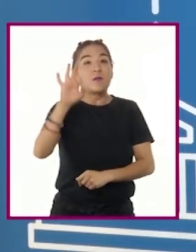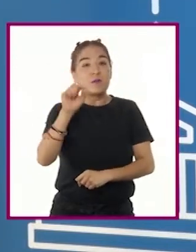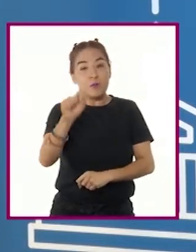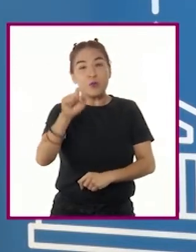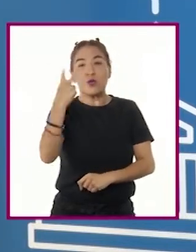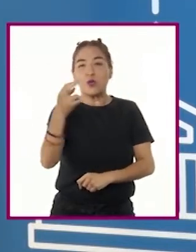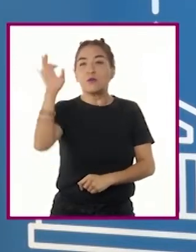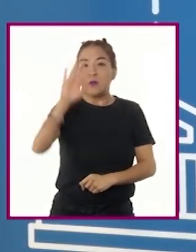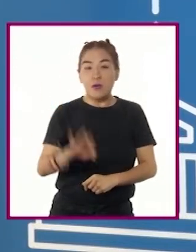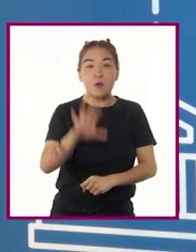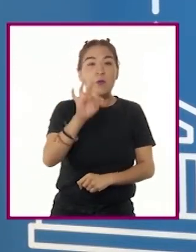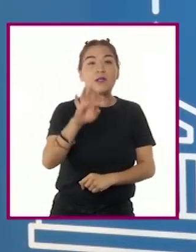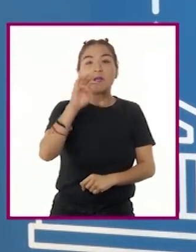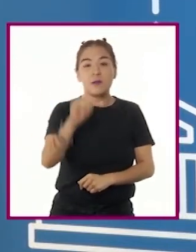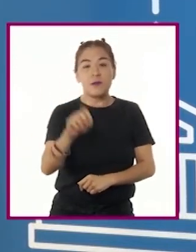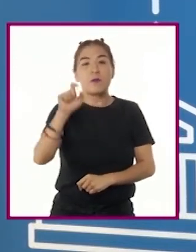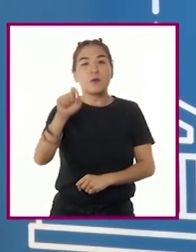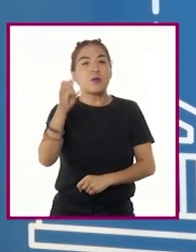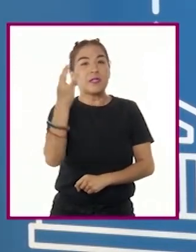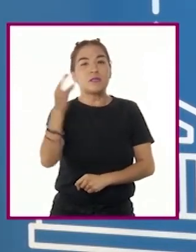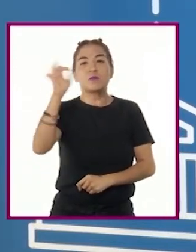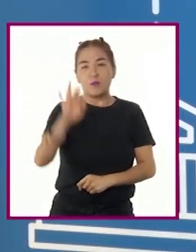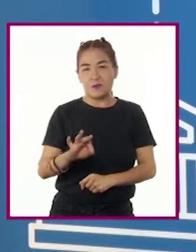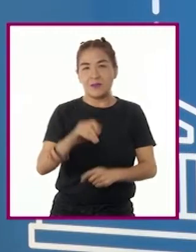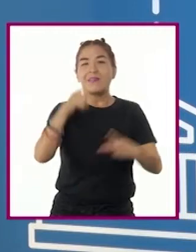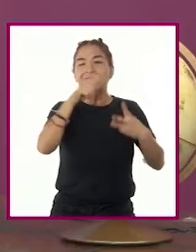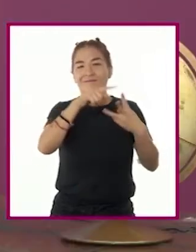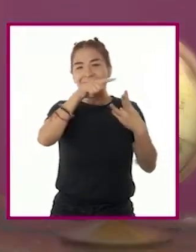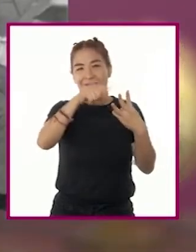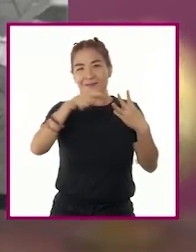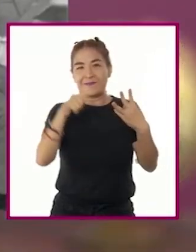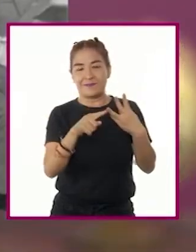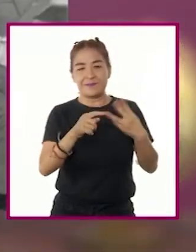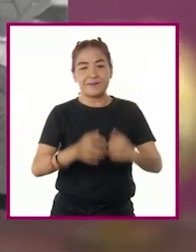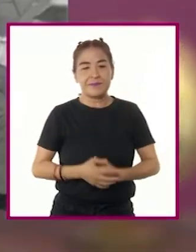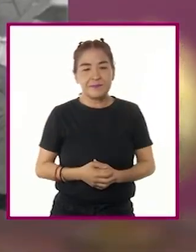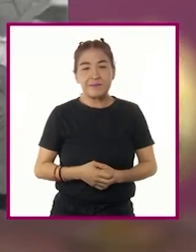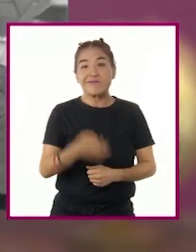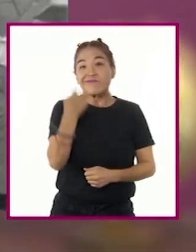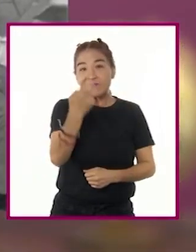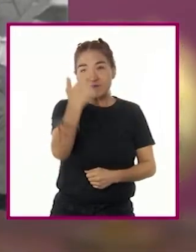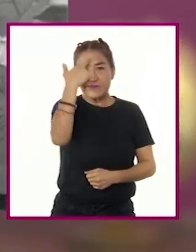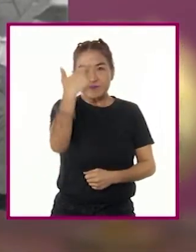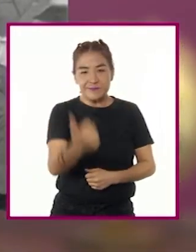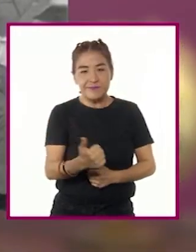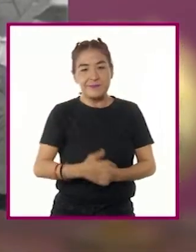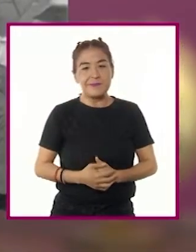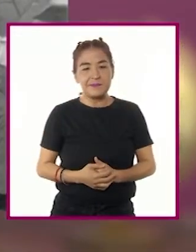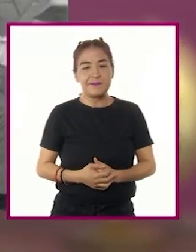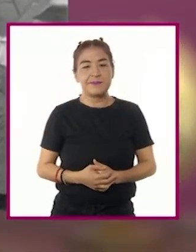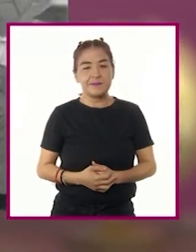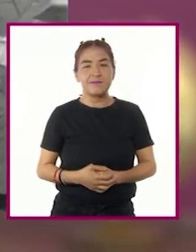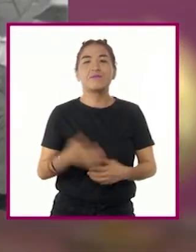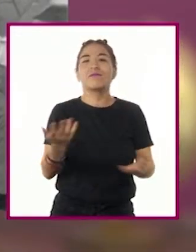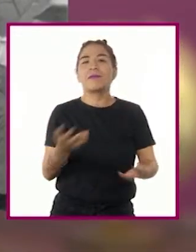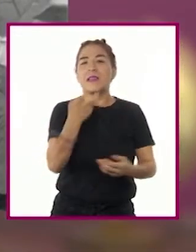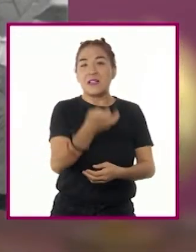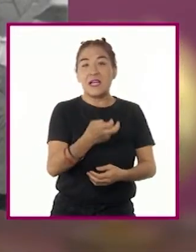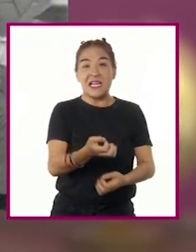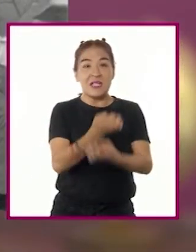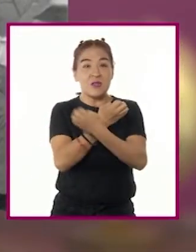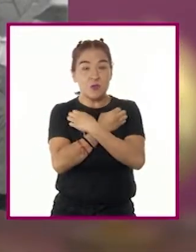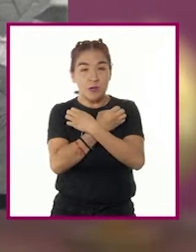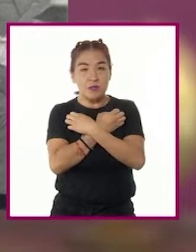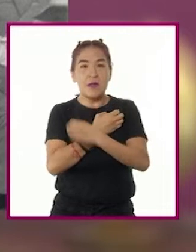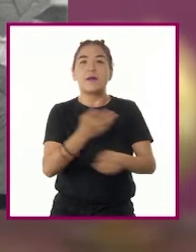50.2% y 49.3% respectivamente. Sin embargo, a pesar de que contamos con una educación